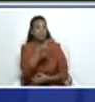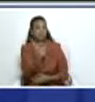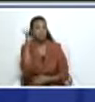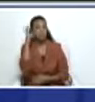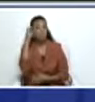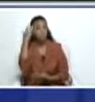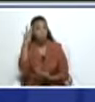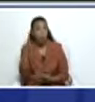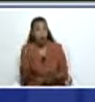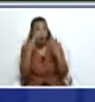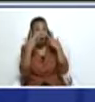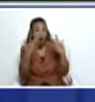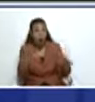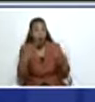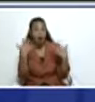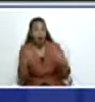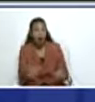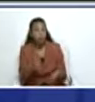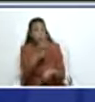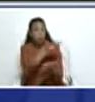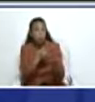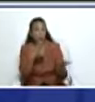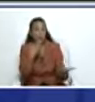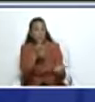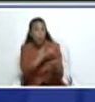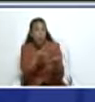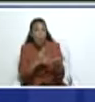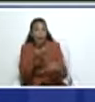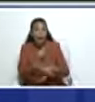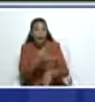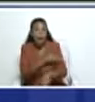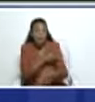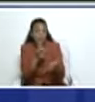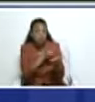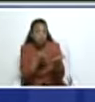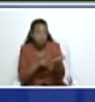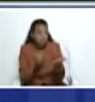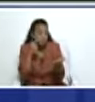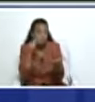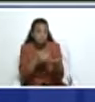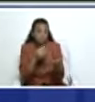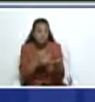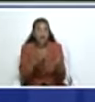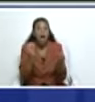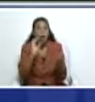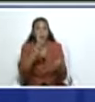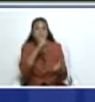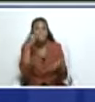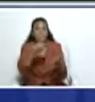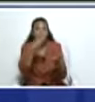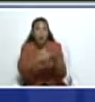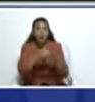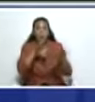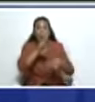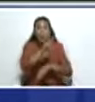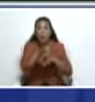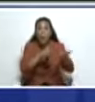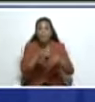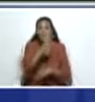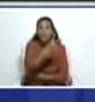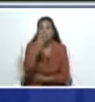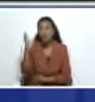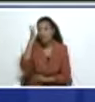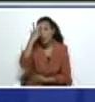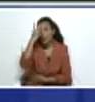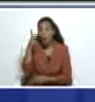con atención, revisando además los documentos preliminares. Habíamos colocado el jueves 22 de febrero